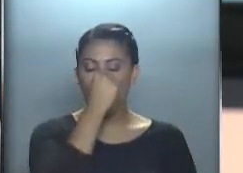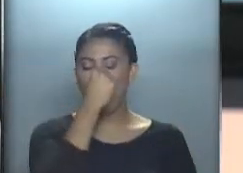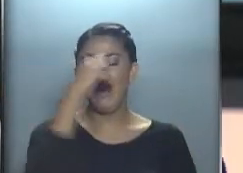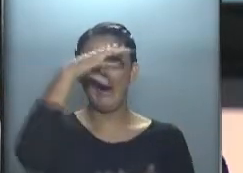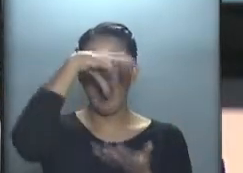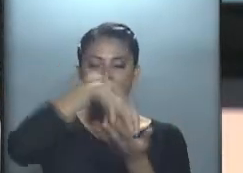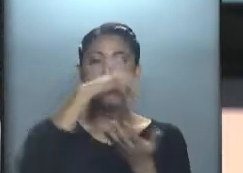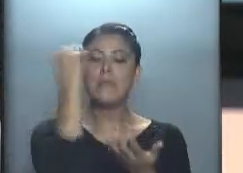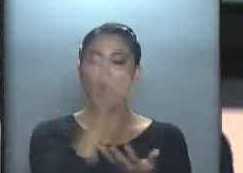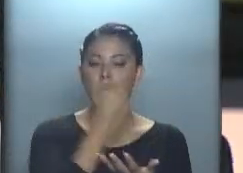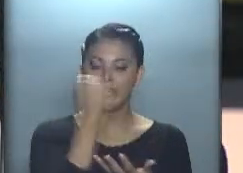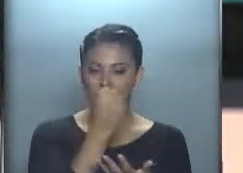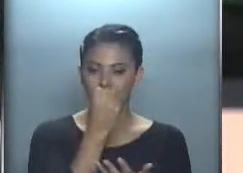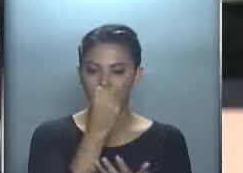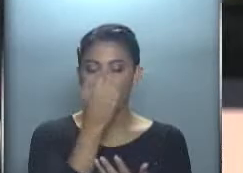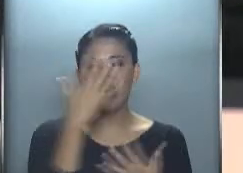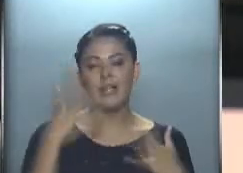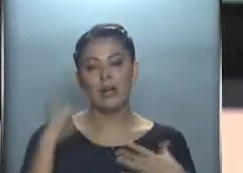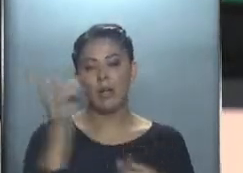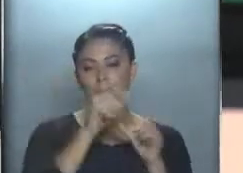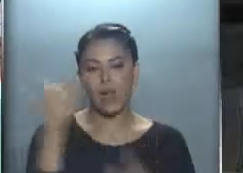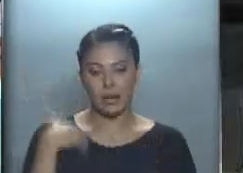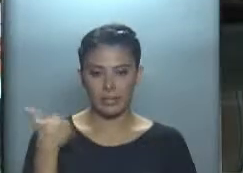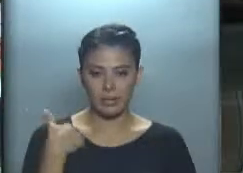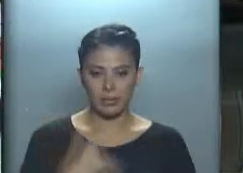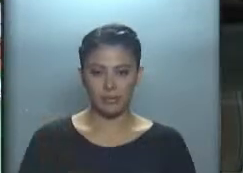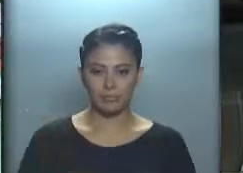organismo tan importante para la salud de los argentinos gracias raúl